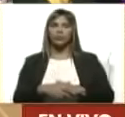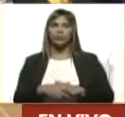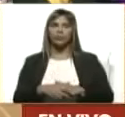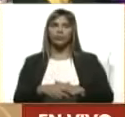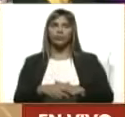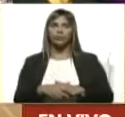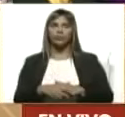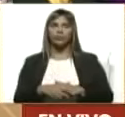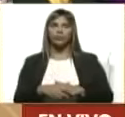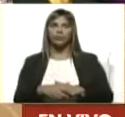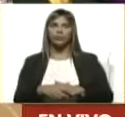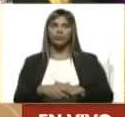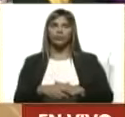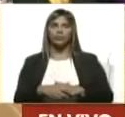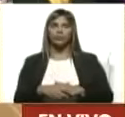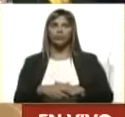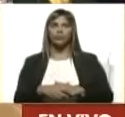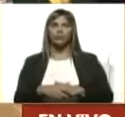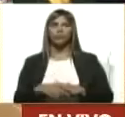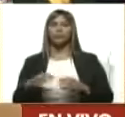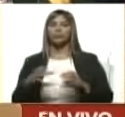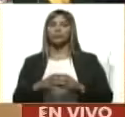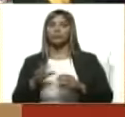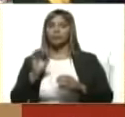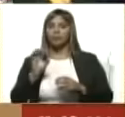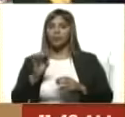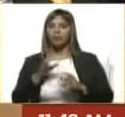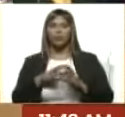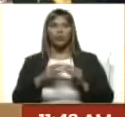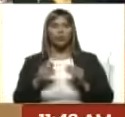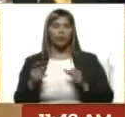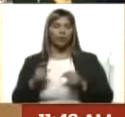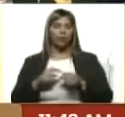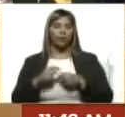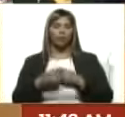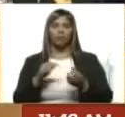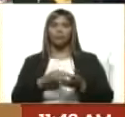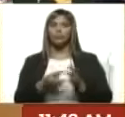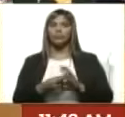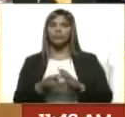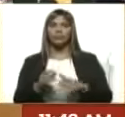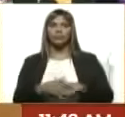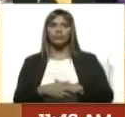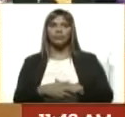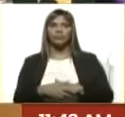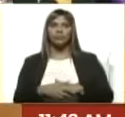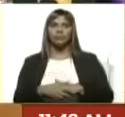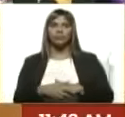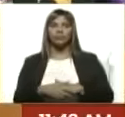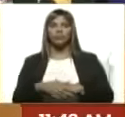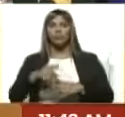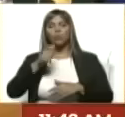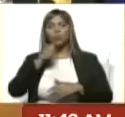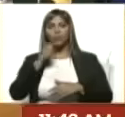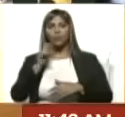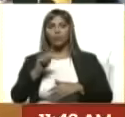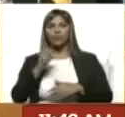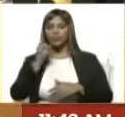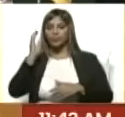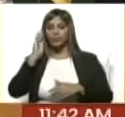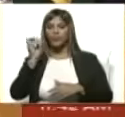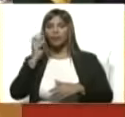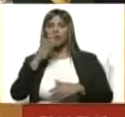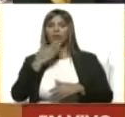consejos comunales y movimientos sociales, Gran Polo Patriótico, con todo lo que significa el Gran Polo Patriótico, los pueblos originarios,